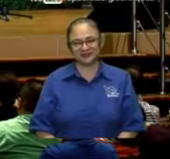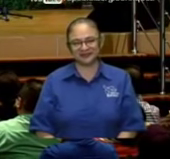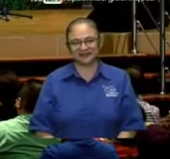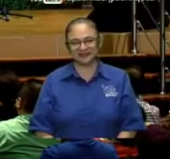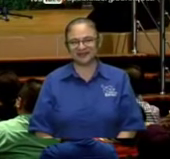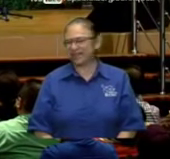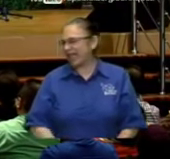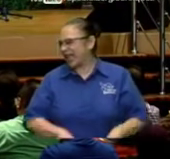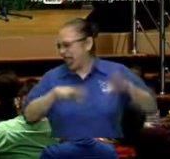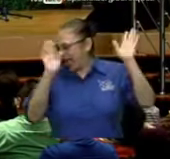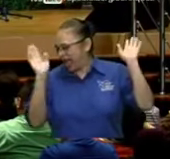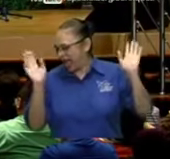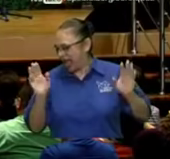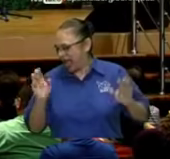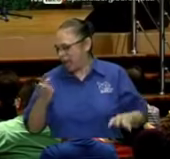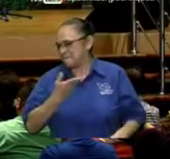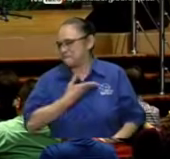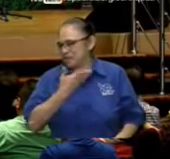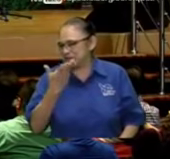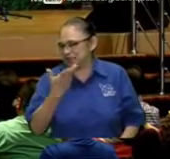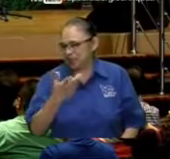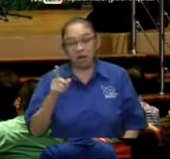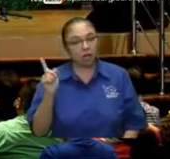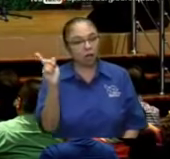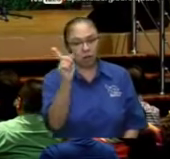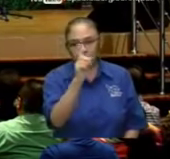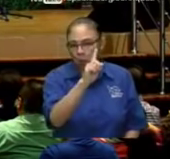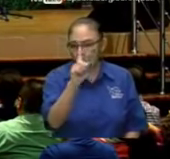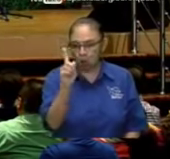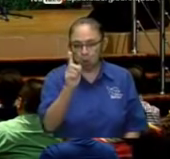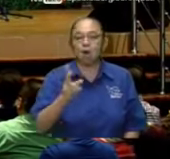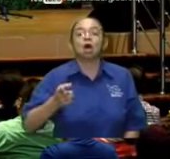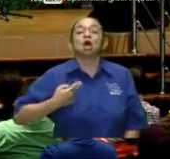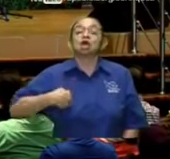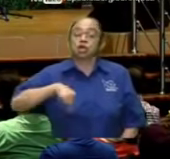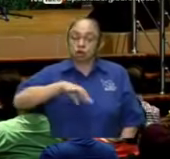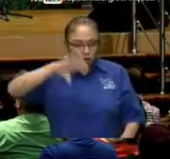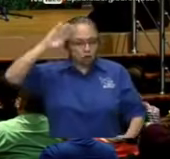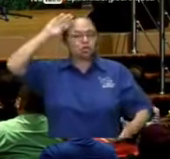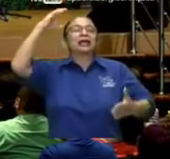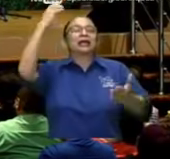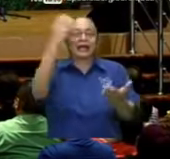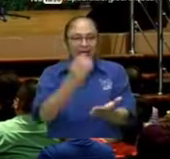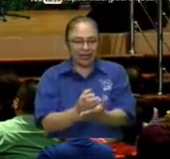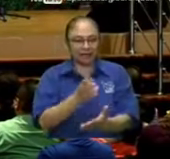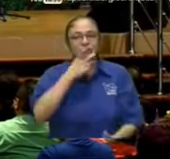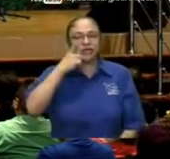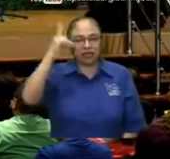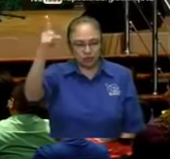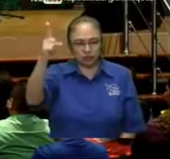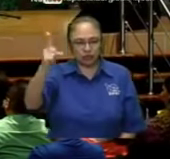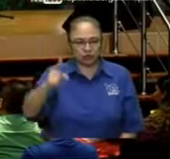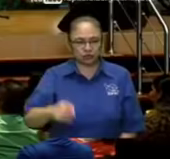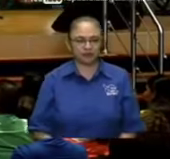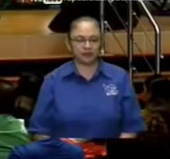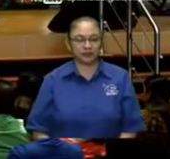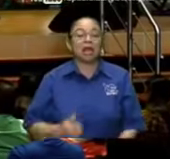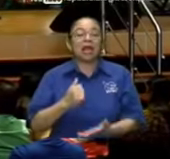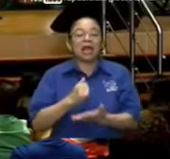Nah, son cuentos, porque el almático así es. Un día está contento, otro día está